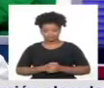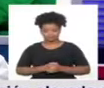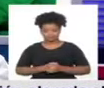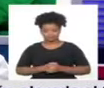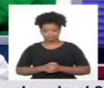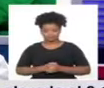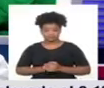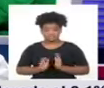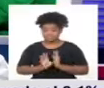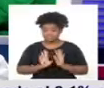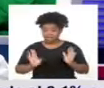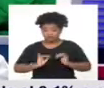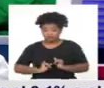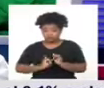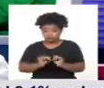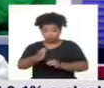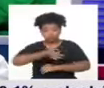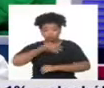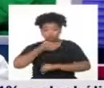Cuba, con